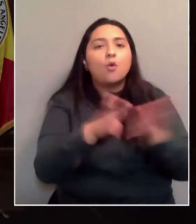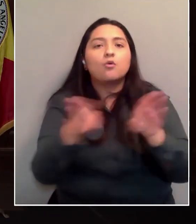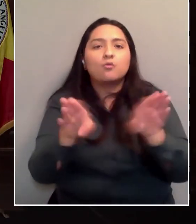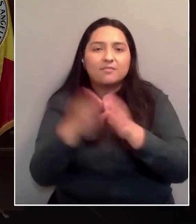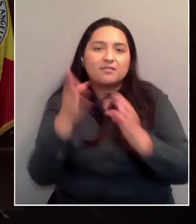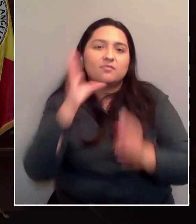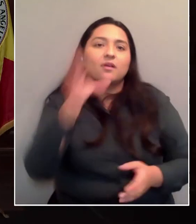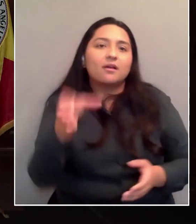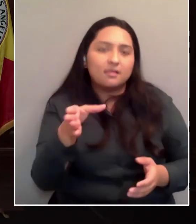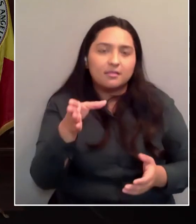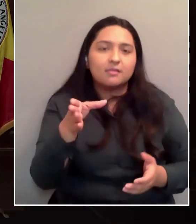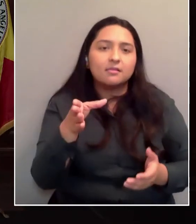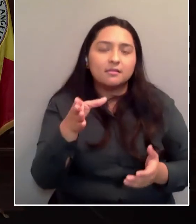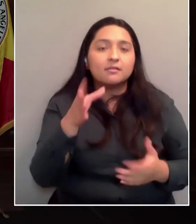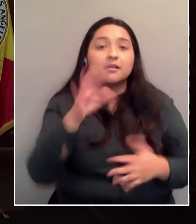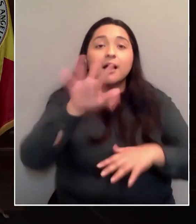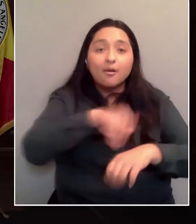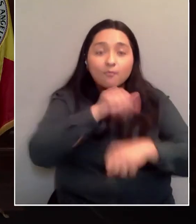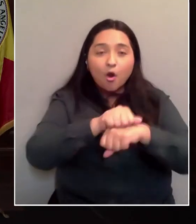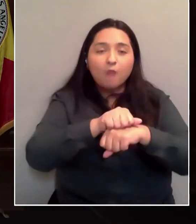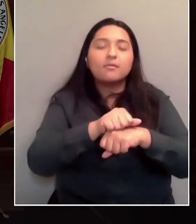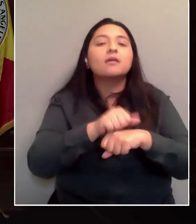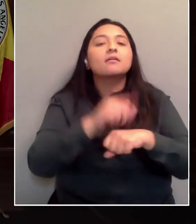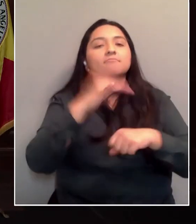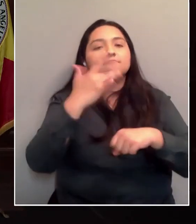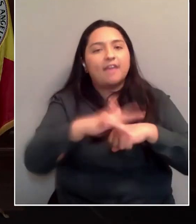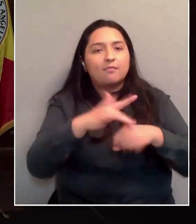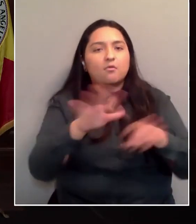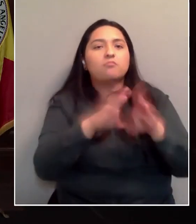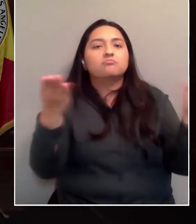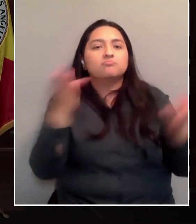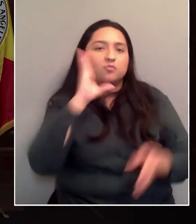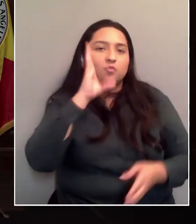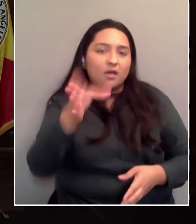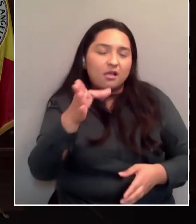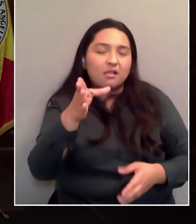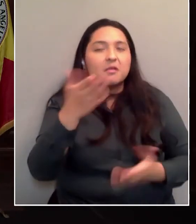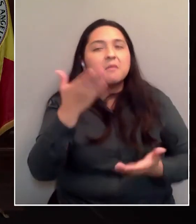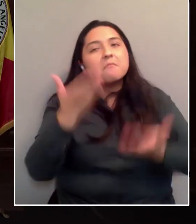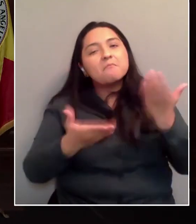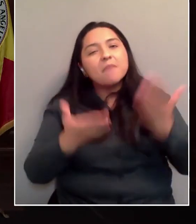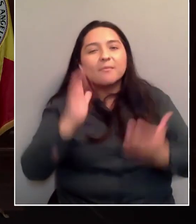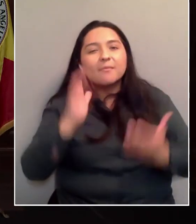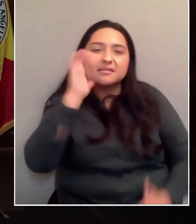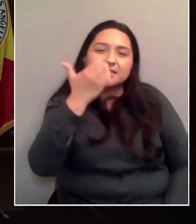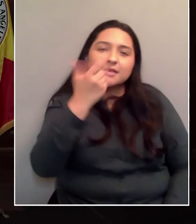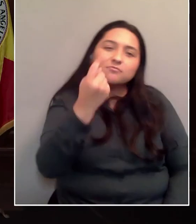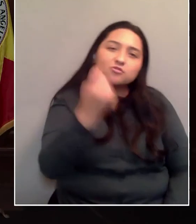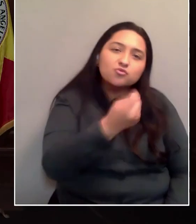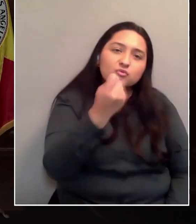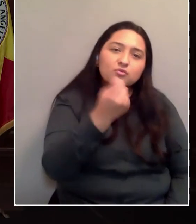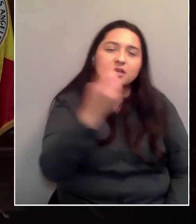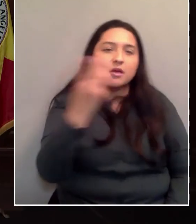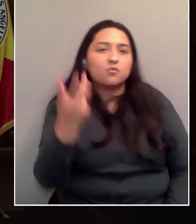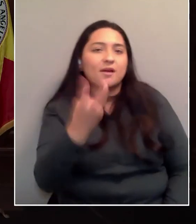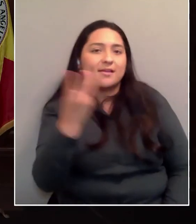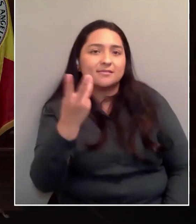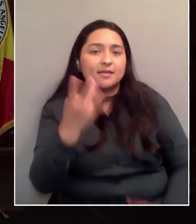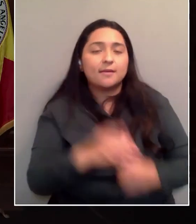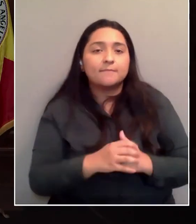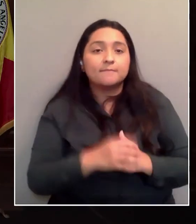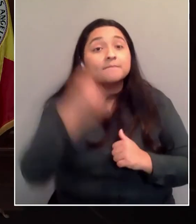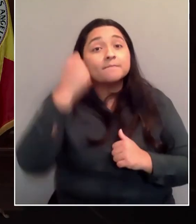más citas para la primera dosis, probablemente el martes o miércoles. Esto no afecta a personas esperando